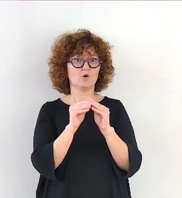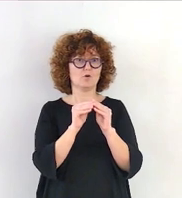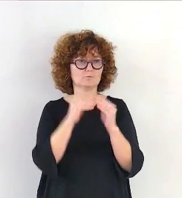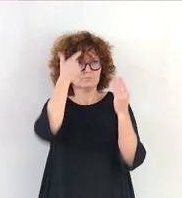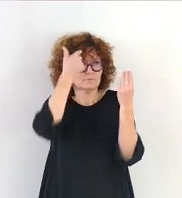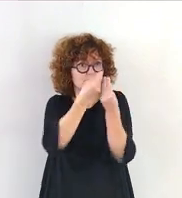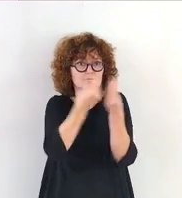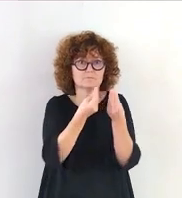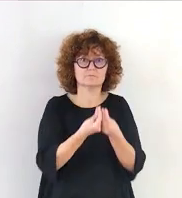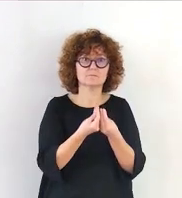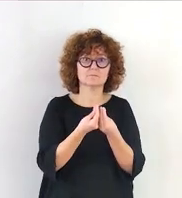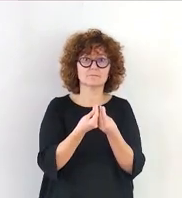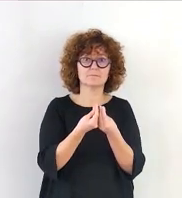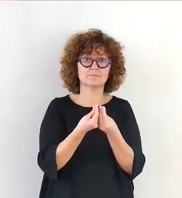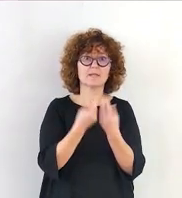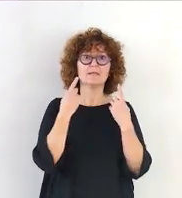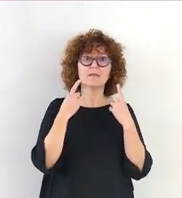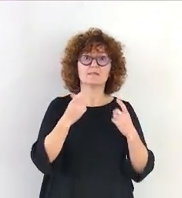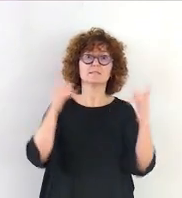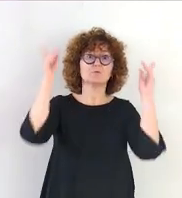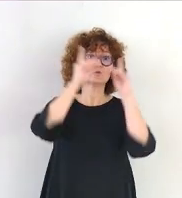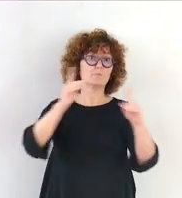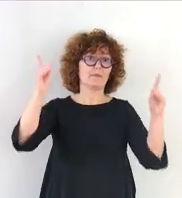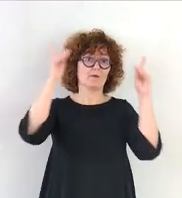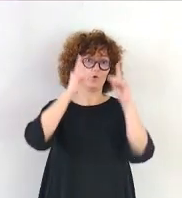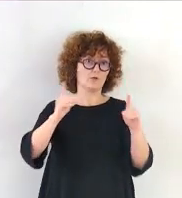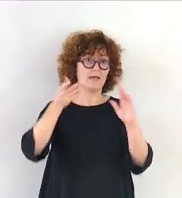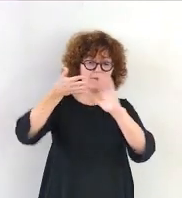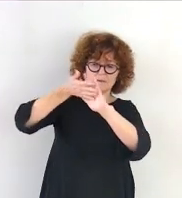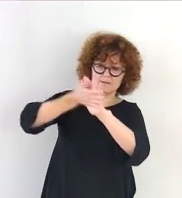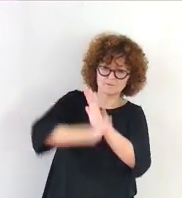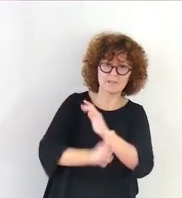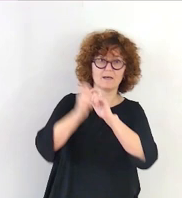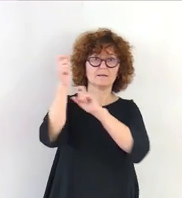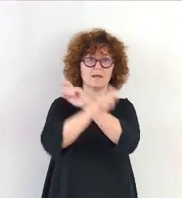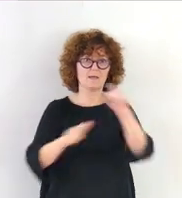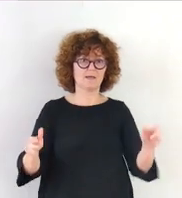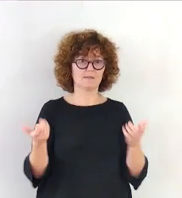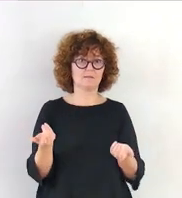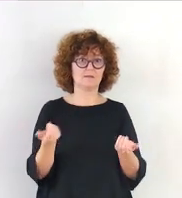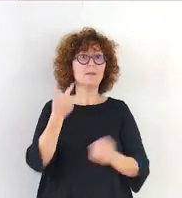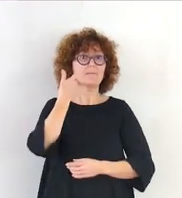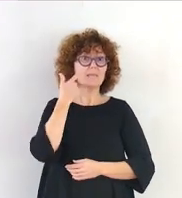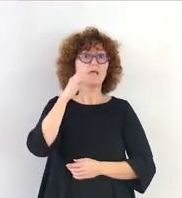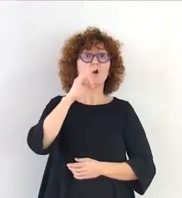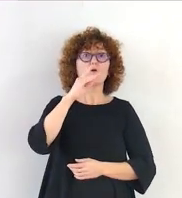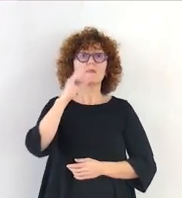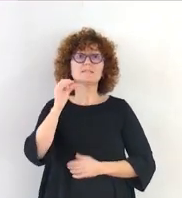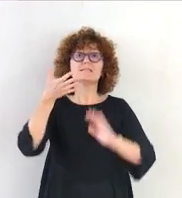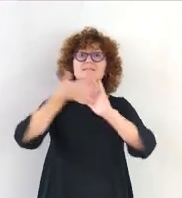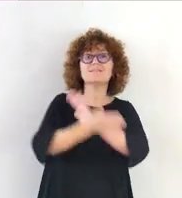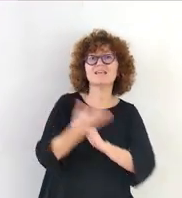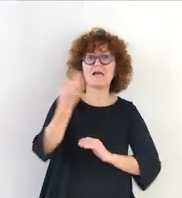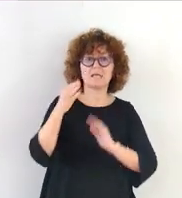y evidentemente necesitamos esa pedagogía de de explicarle a la gente mir usted aquí lo que hay detrás de esto es esto es